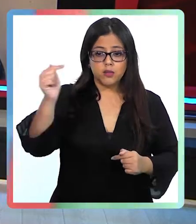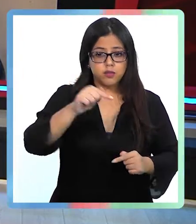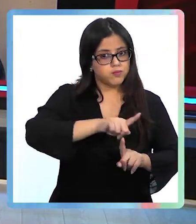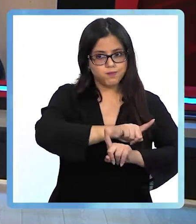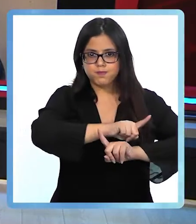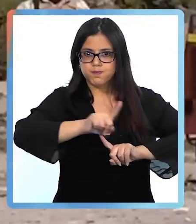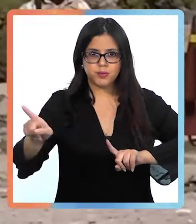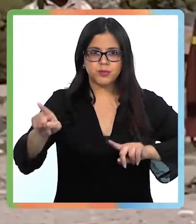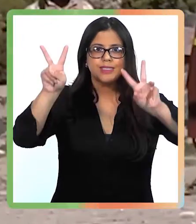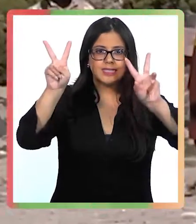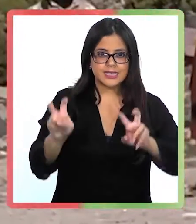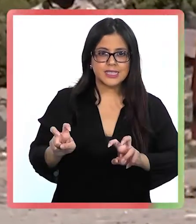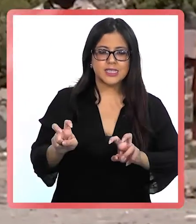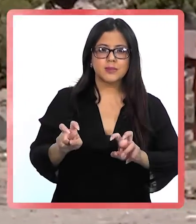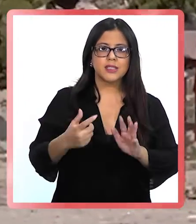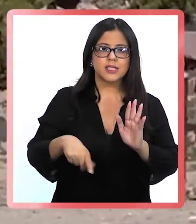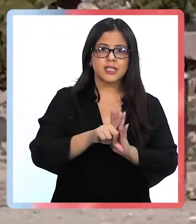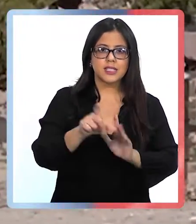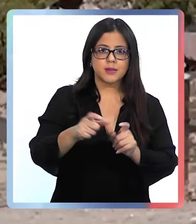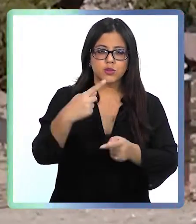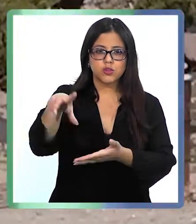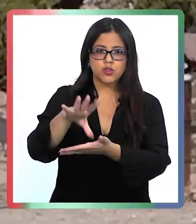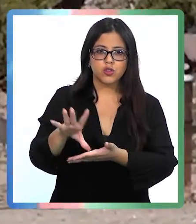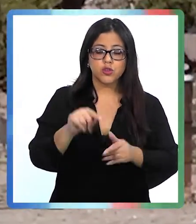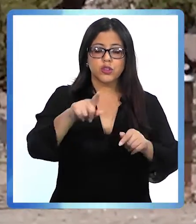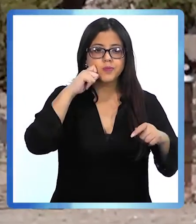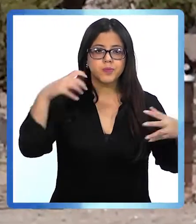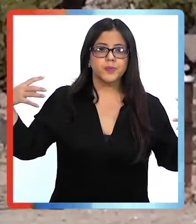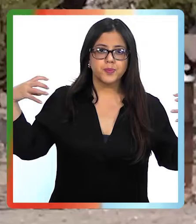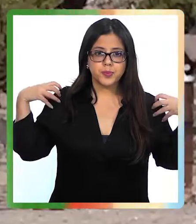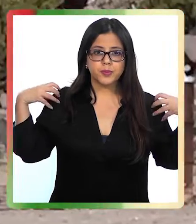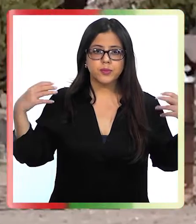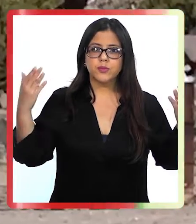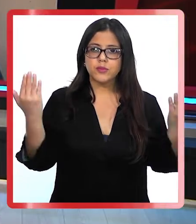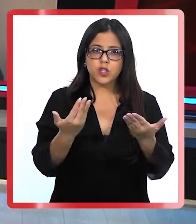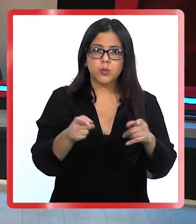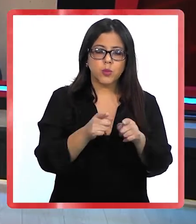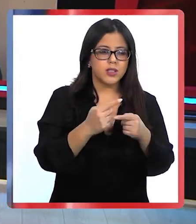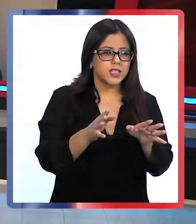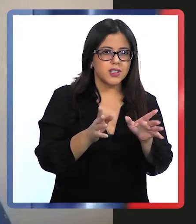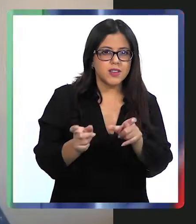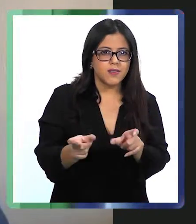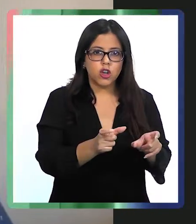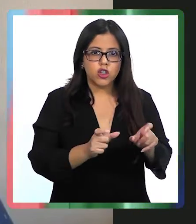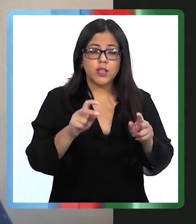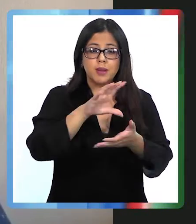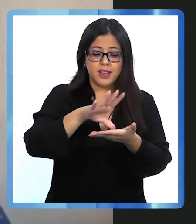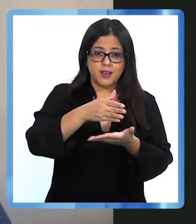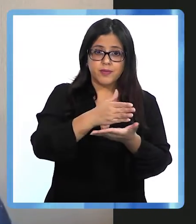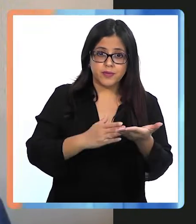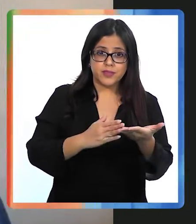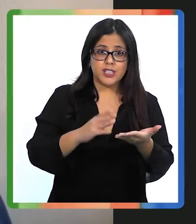el reglamento de la ley migratoria y que de todas maneras se hace responsable un poco de la manera en cómo se va a reconducir. La frontera que nos une con Perú y Bolivia es muy